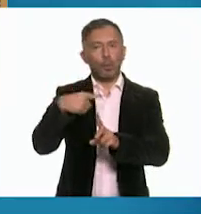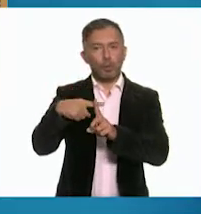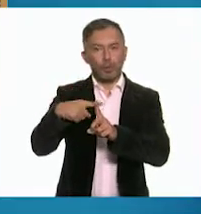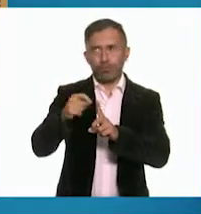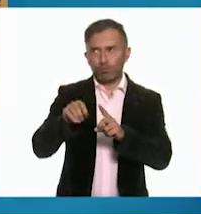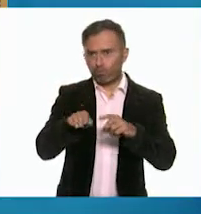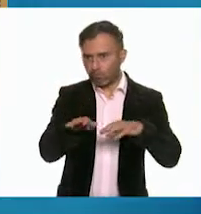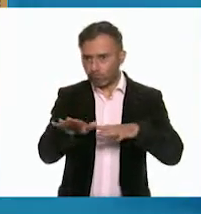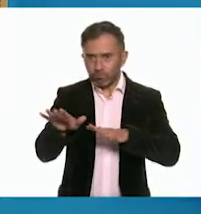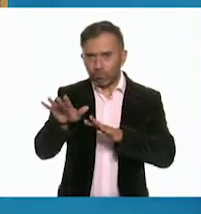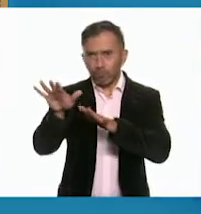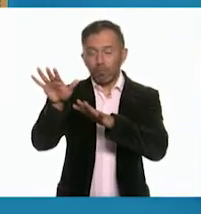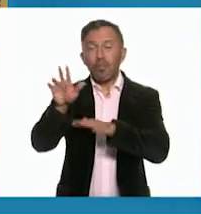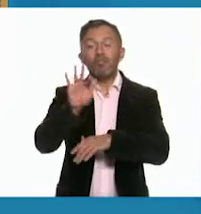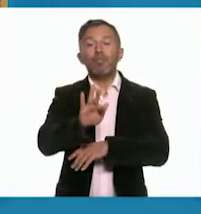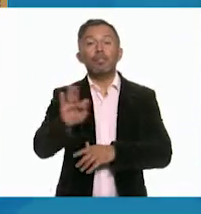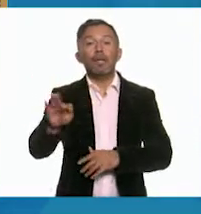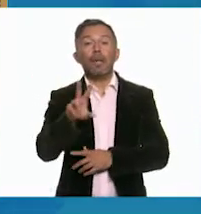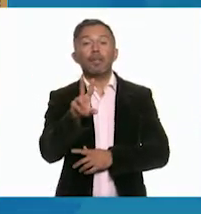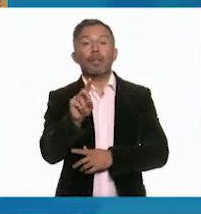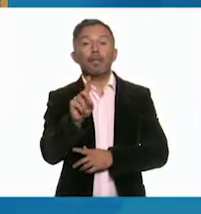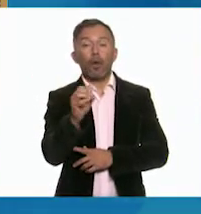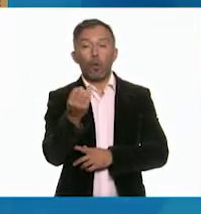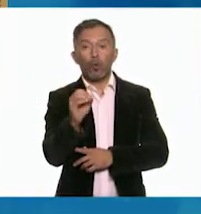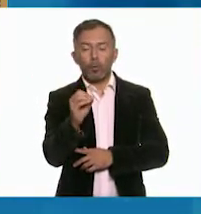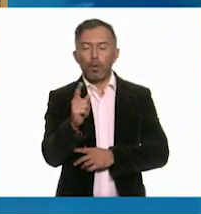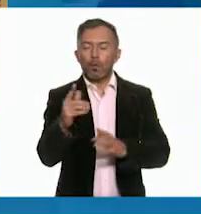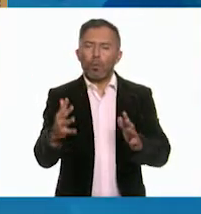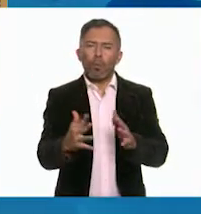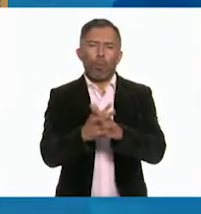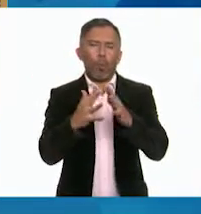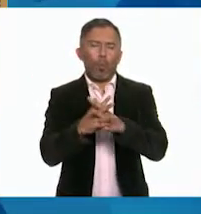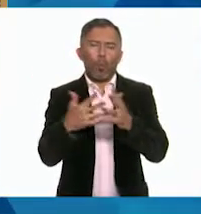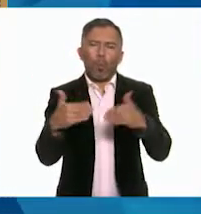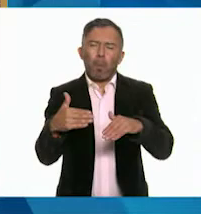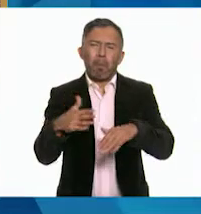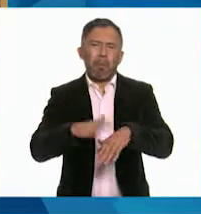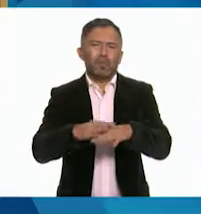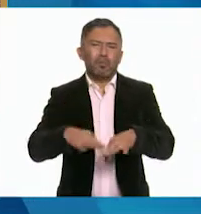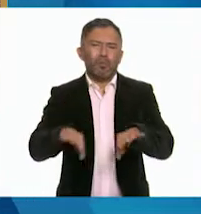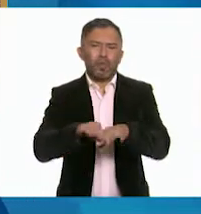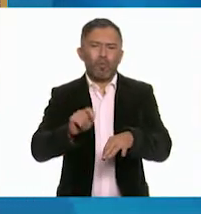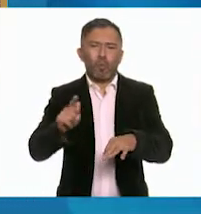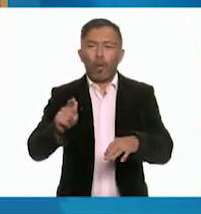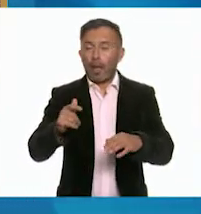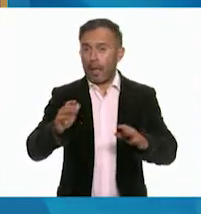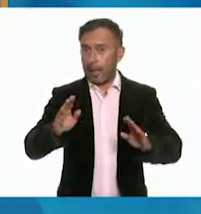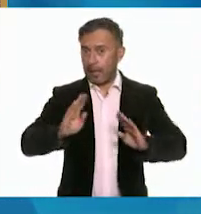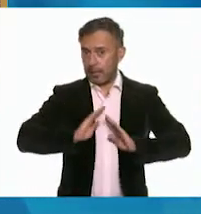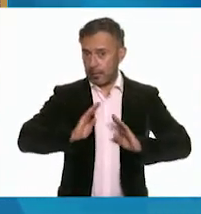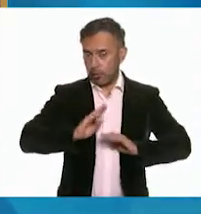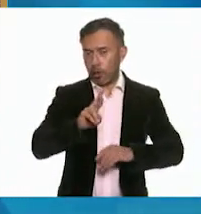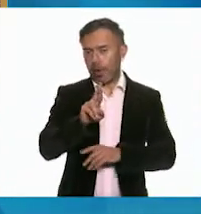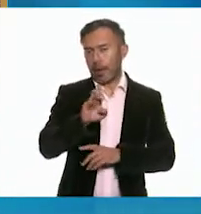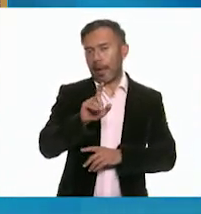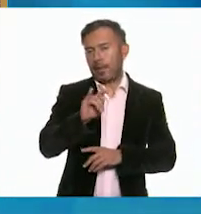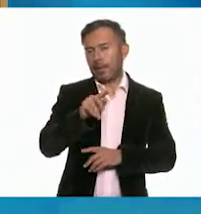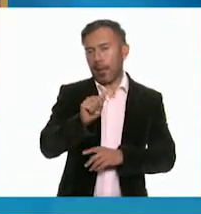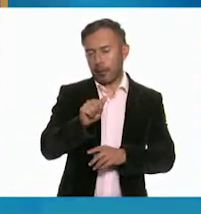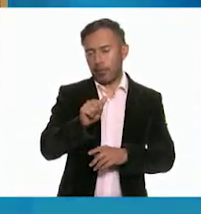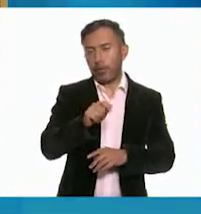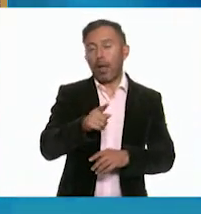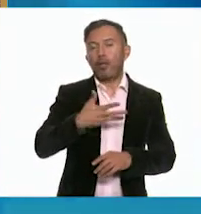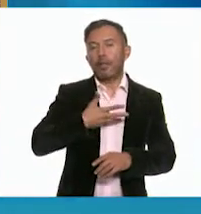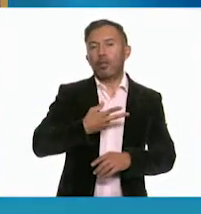octubre se libró una de las batallas más importantes. El ejército realista estaba conformado por 2 batallones